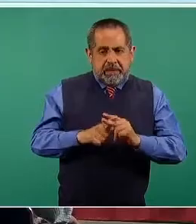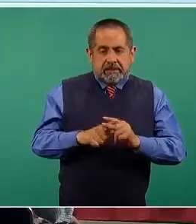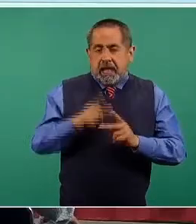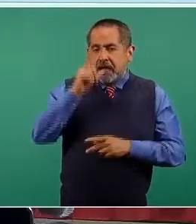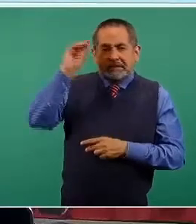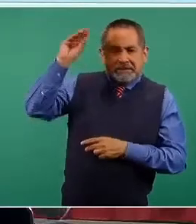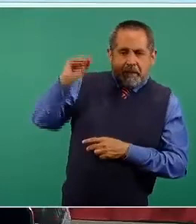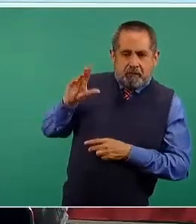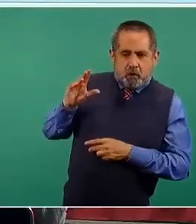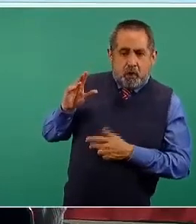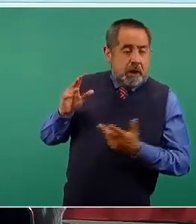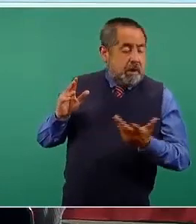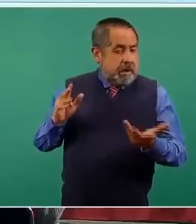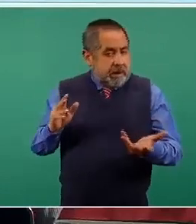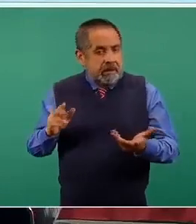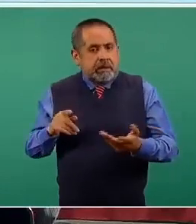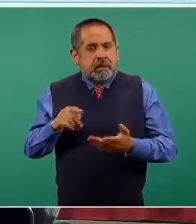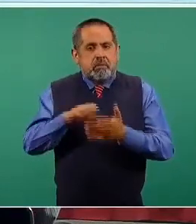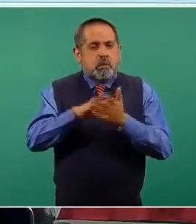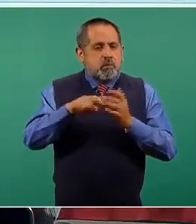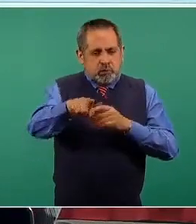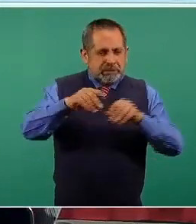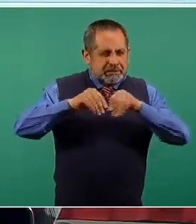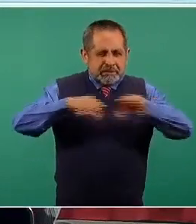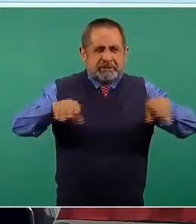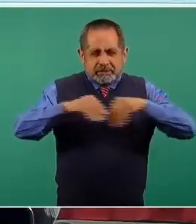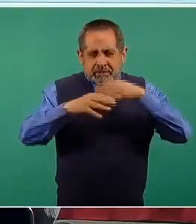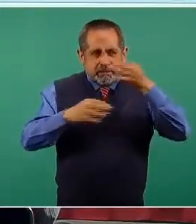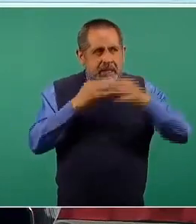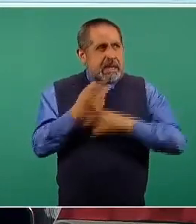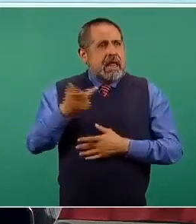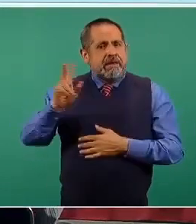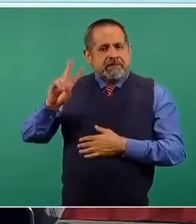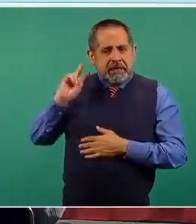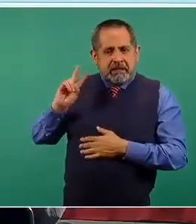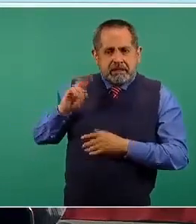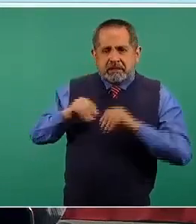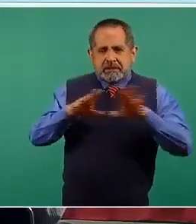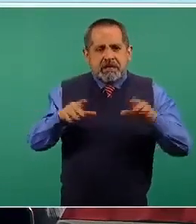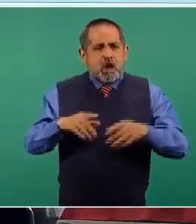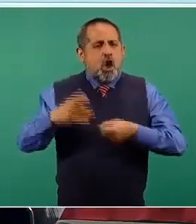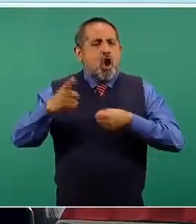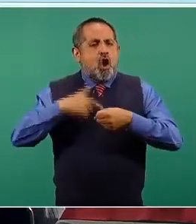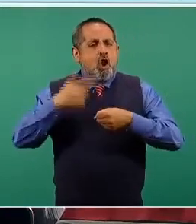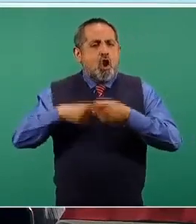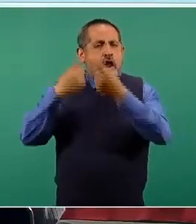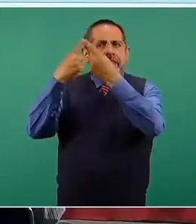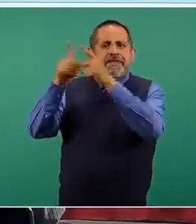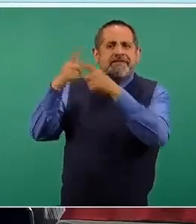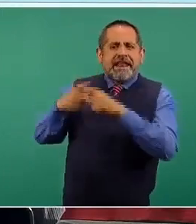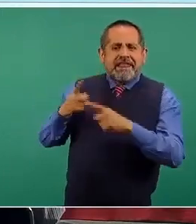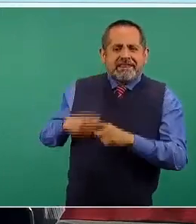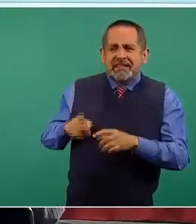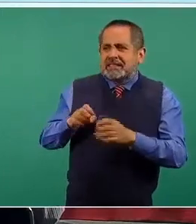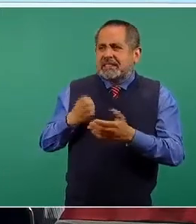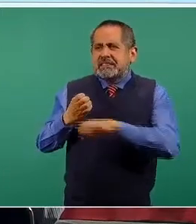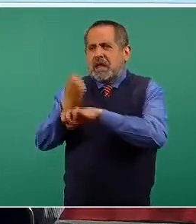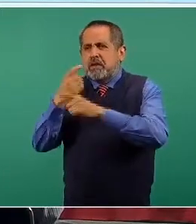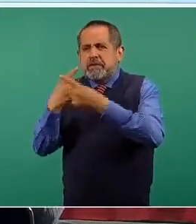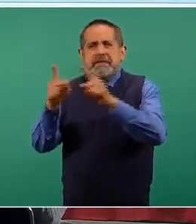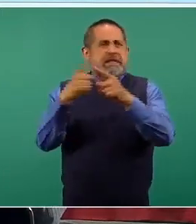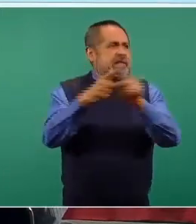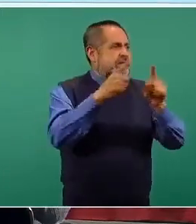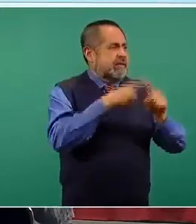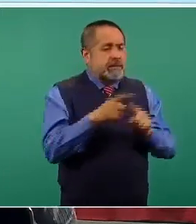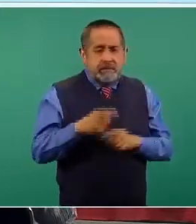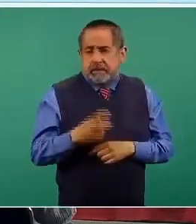semáforo y ustedes veían en la información que se dio el día viernes diferentes colores en diferentes entidades y sobre todo esto